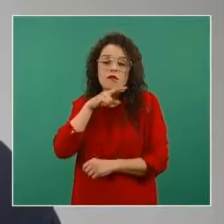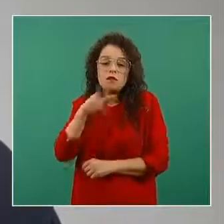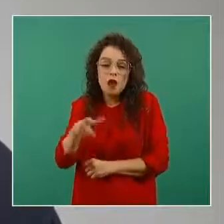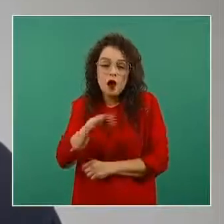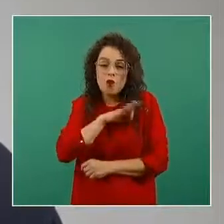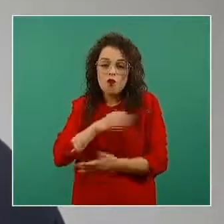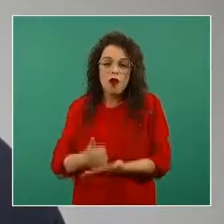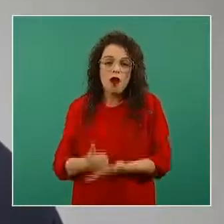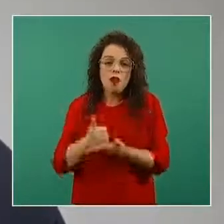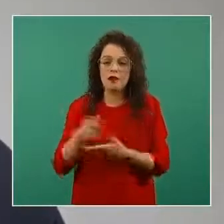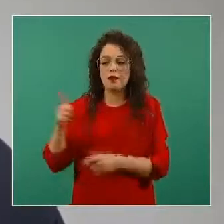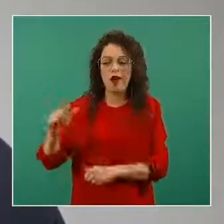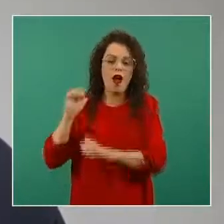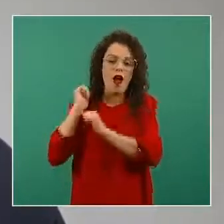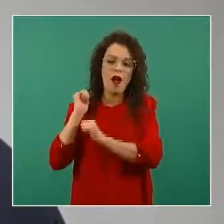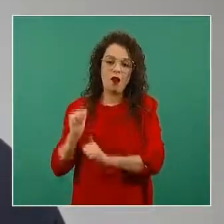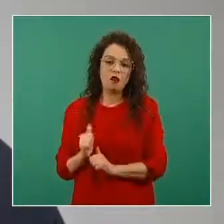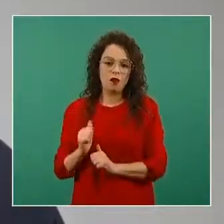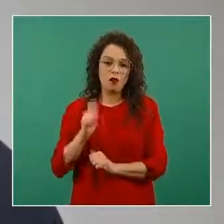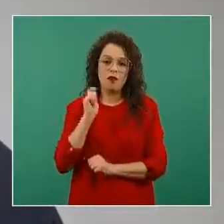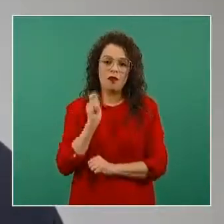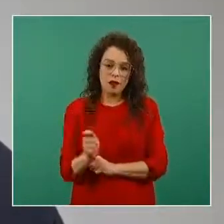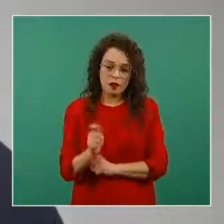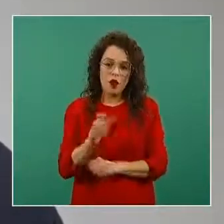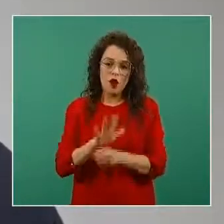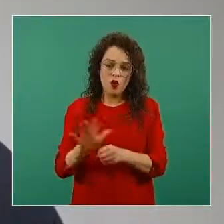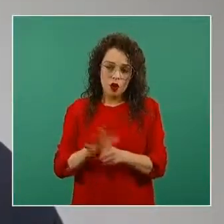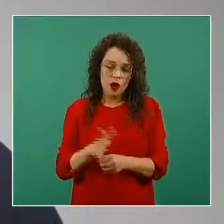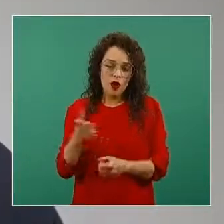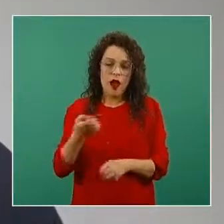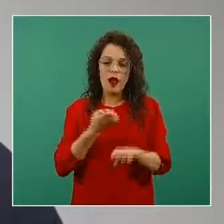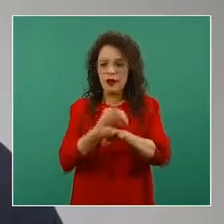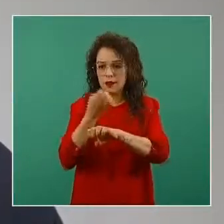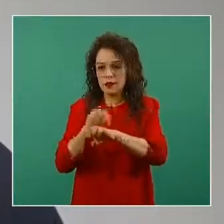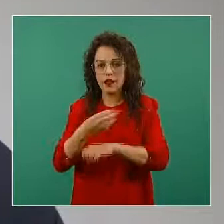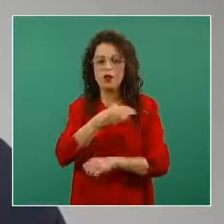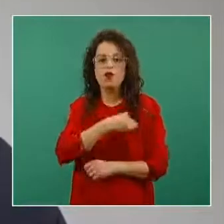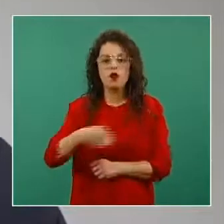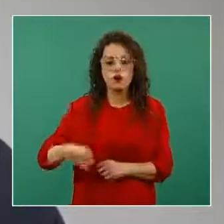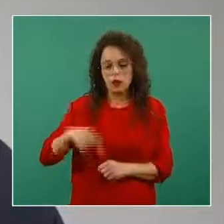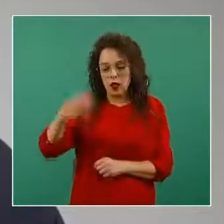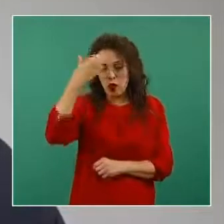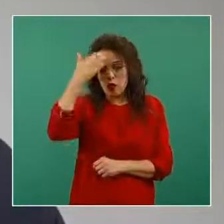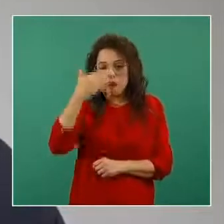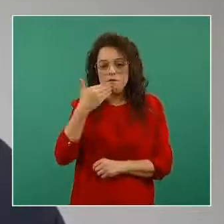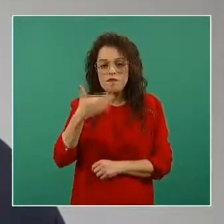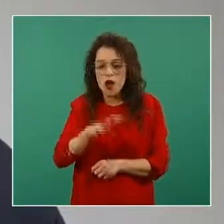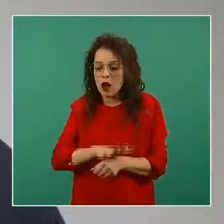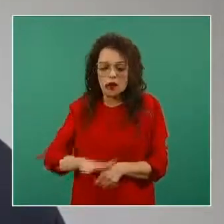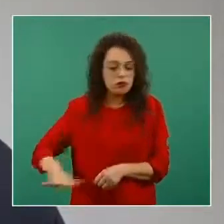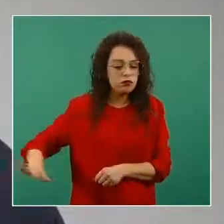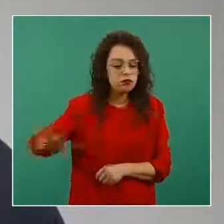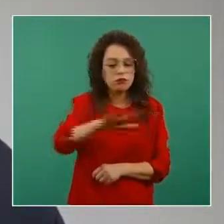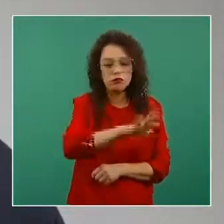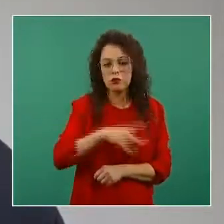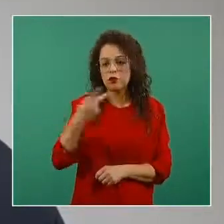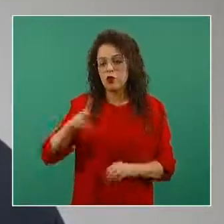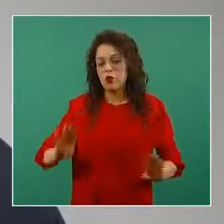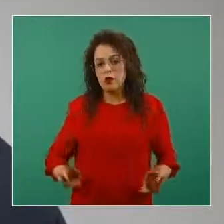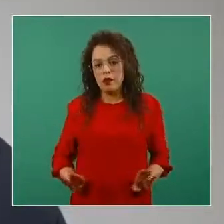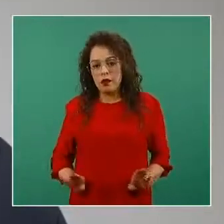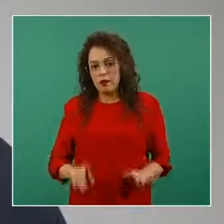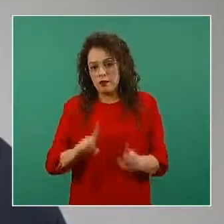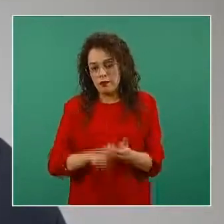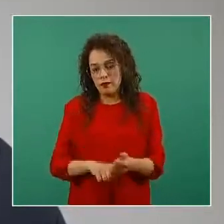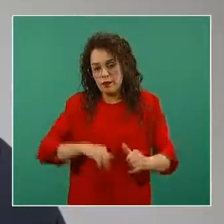autoridades municipales en un momento determinado conocen mejor la distribución de su población? Conocen sus características